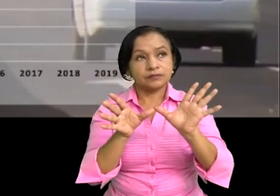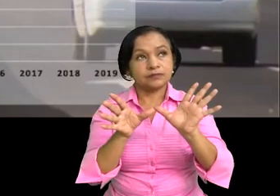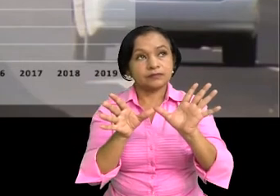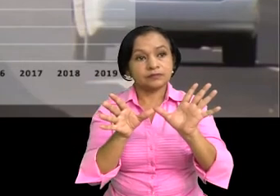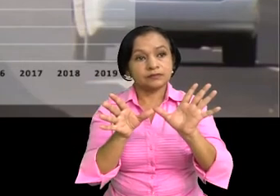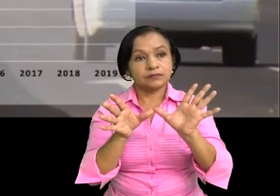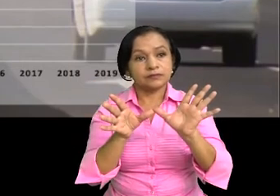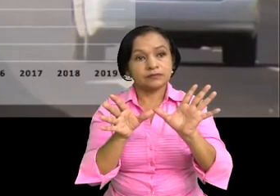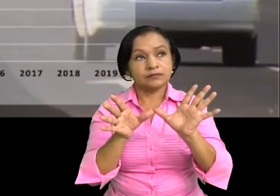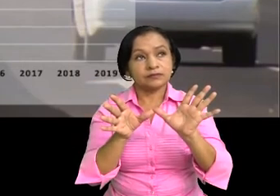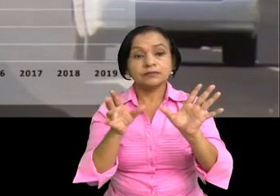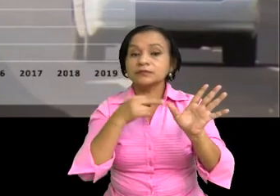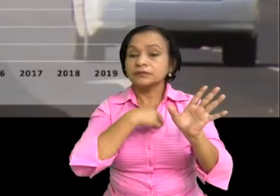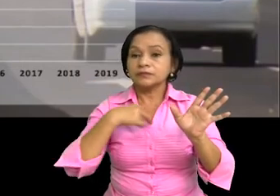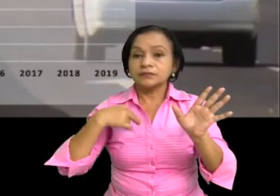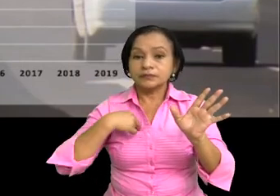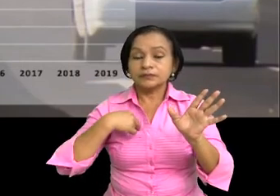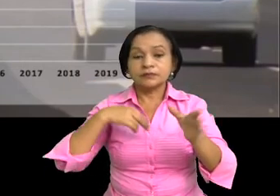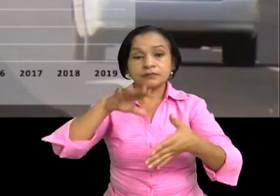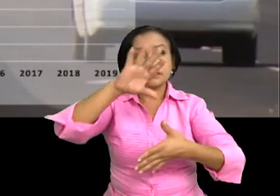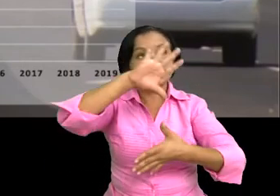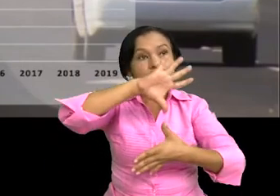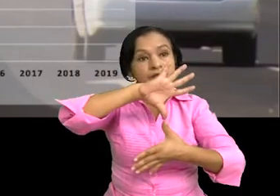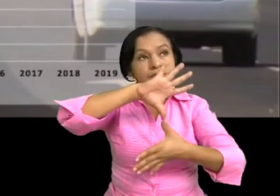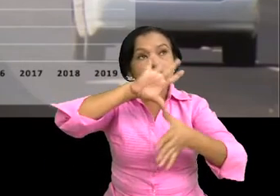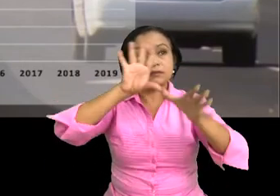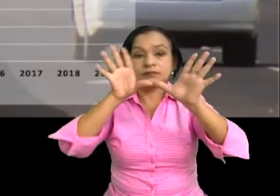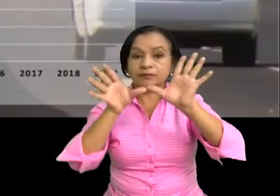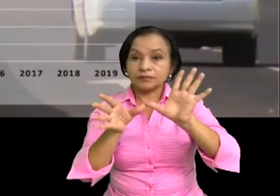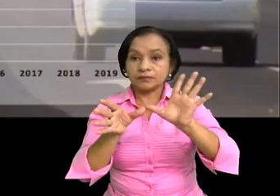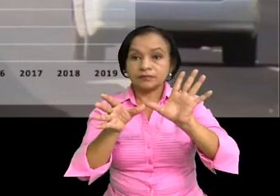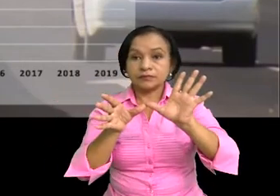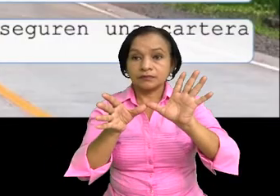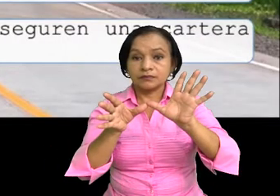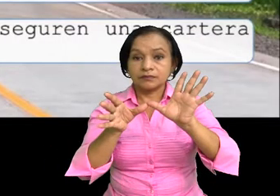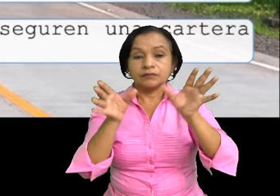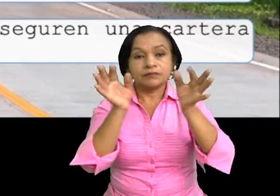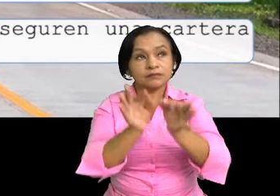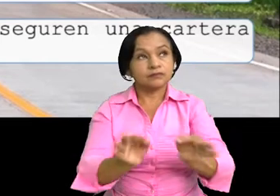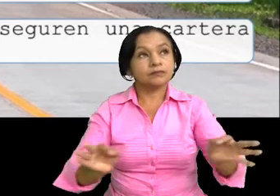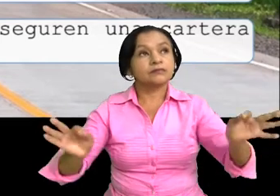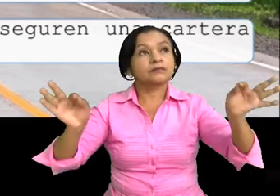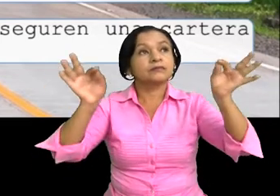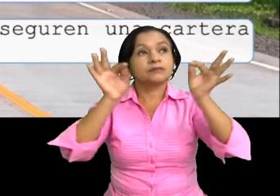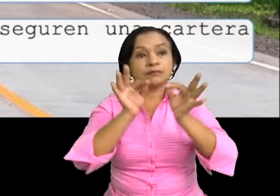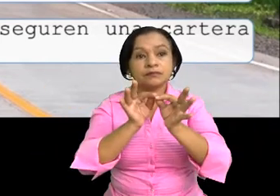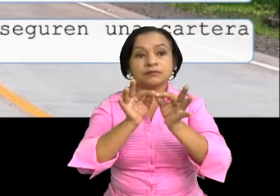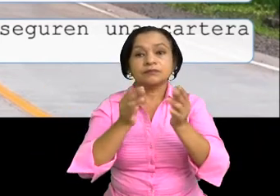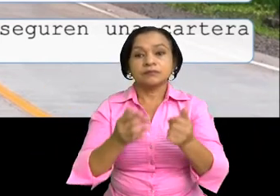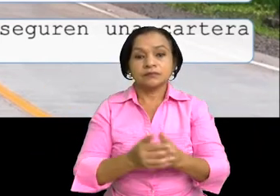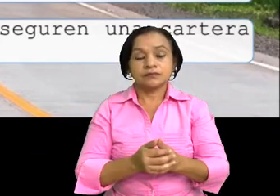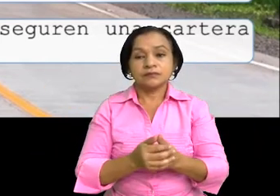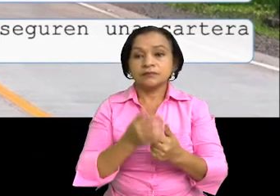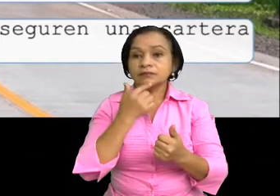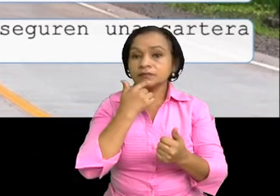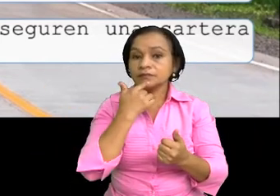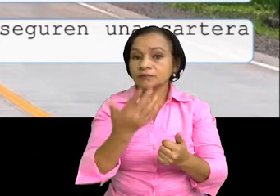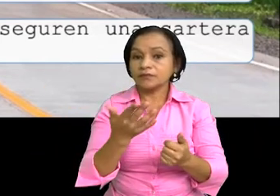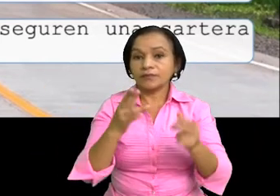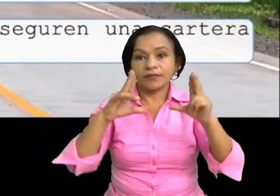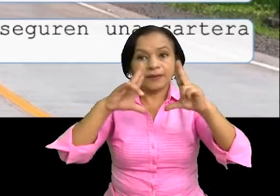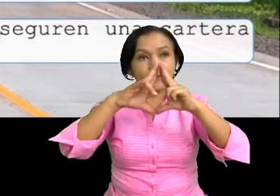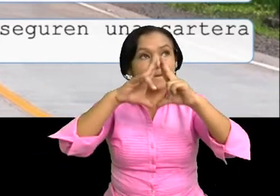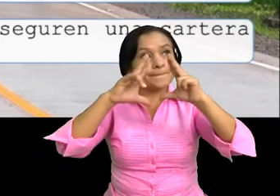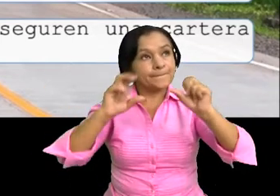Esta interconexión vial con la costa Caribe es fundamental porque